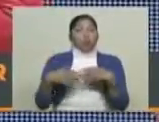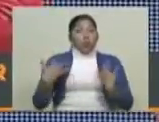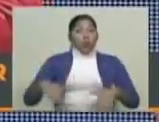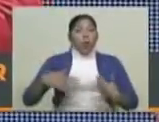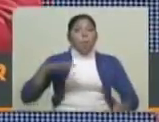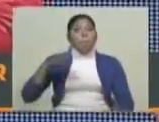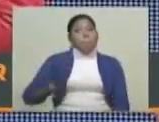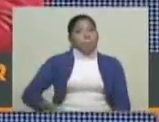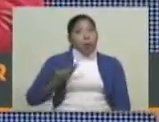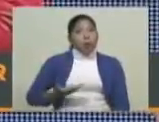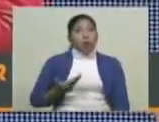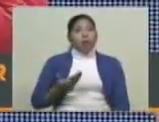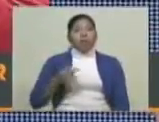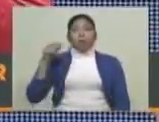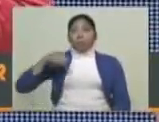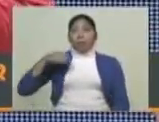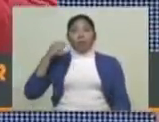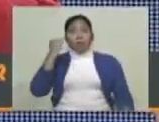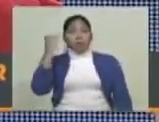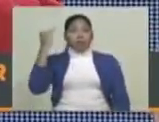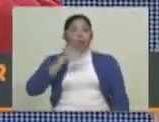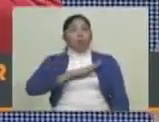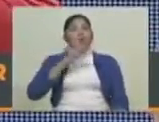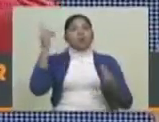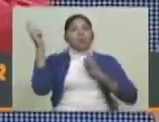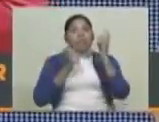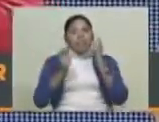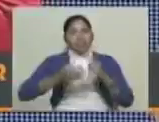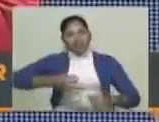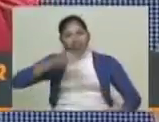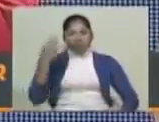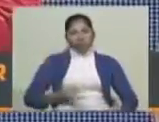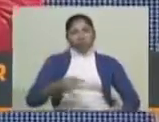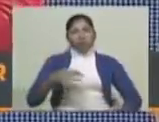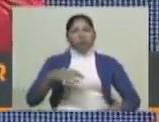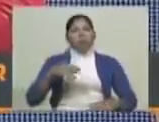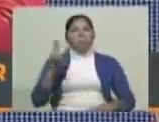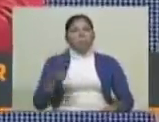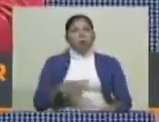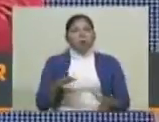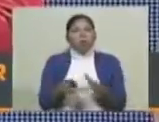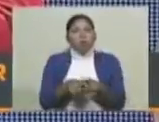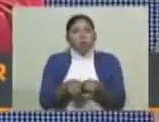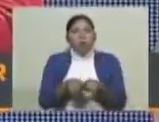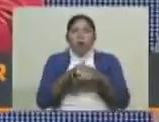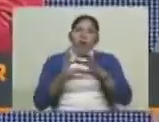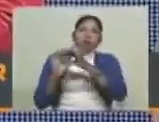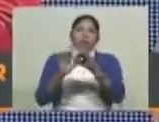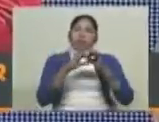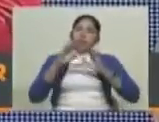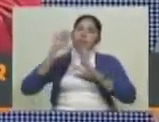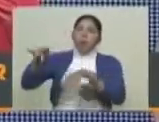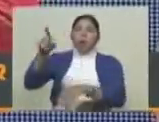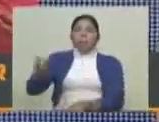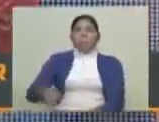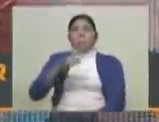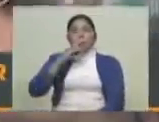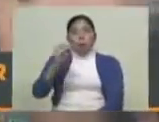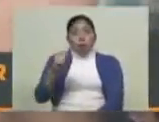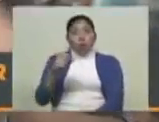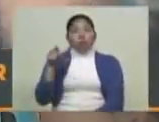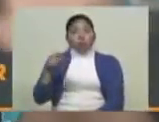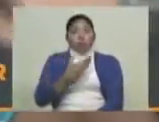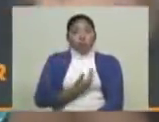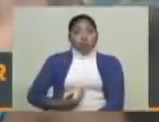importantísimo. El chavismo verdadero, va en unidad perfecta apoyando al presidente Nicolás Maduro